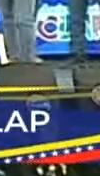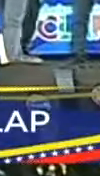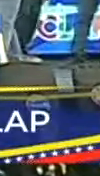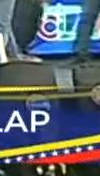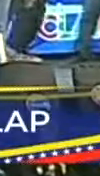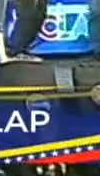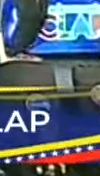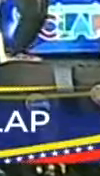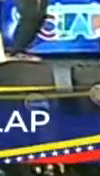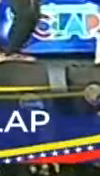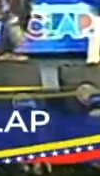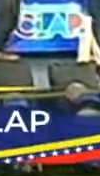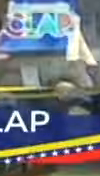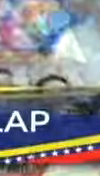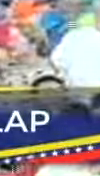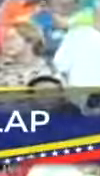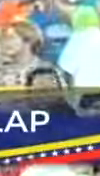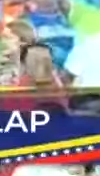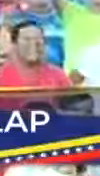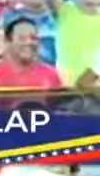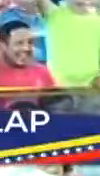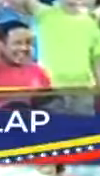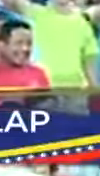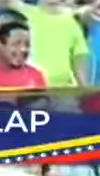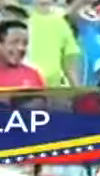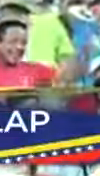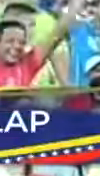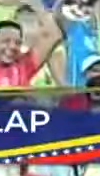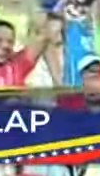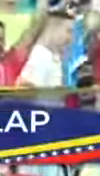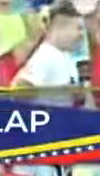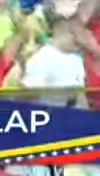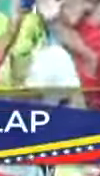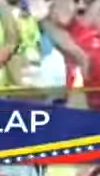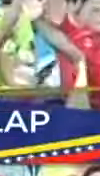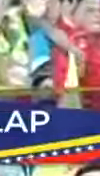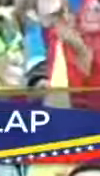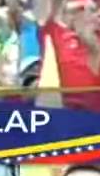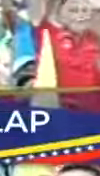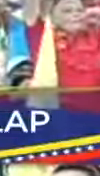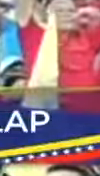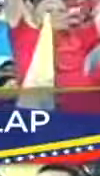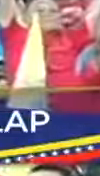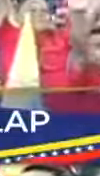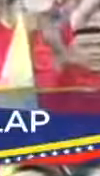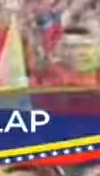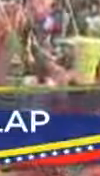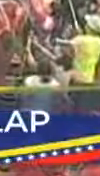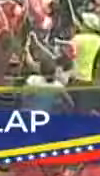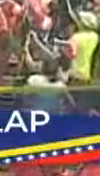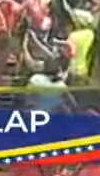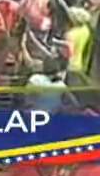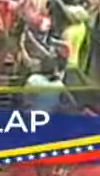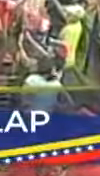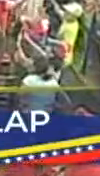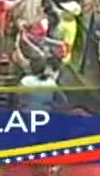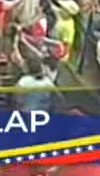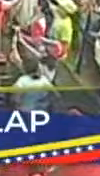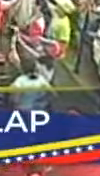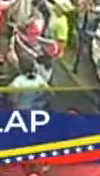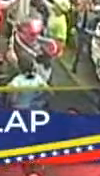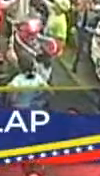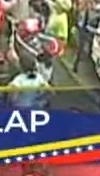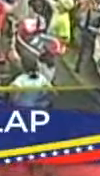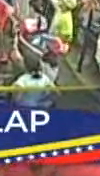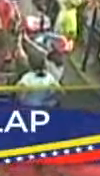Zulia, entre otros estados que se dieron cita el día de hoy acá en el domo bolivariano. Causa